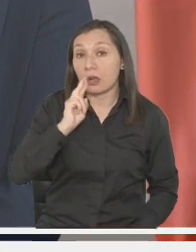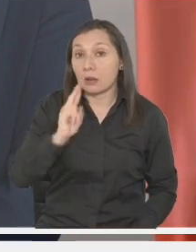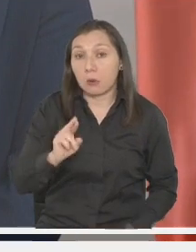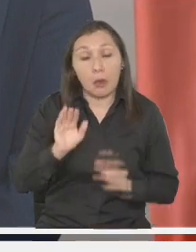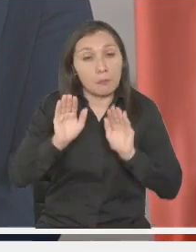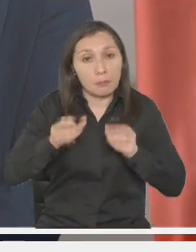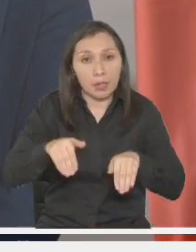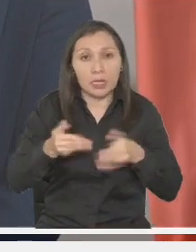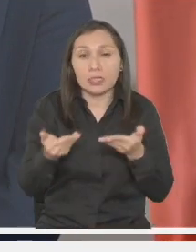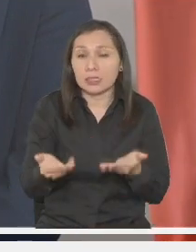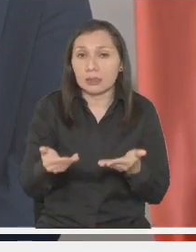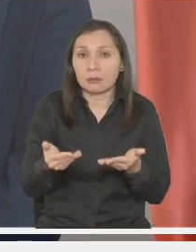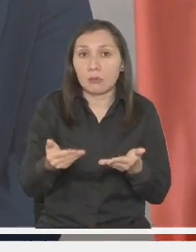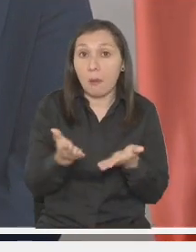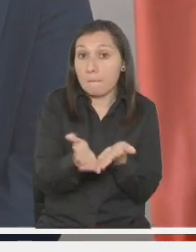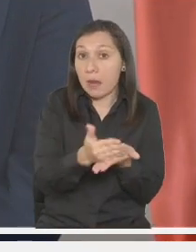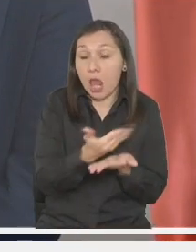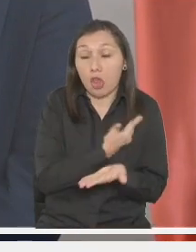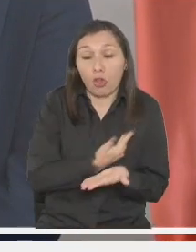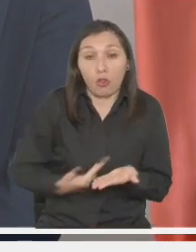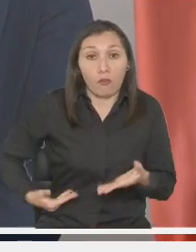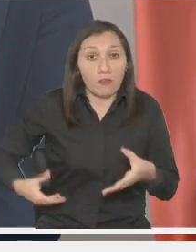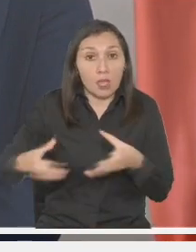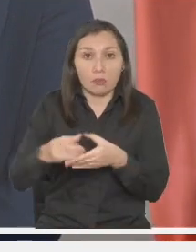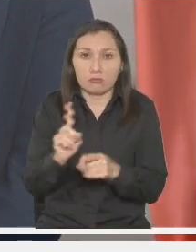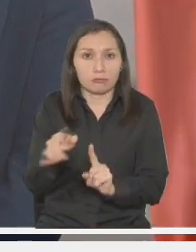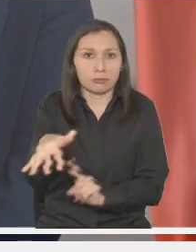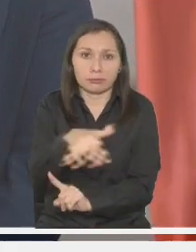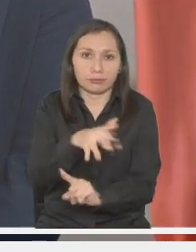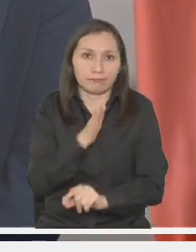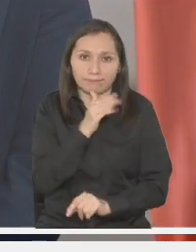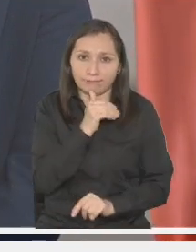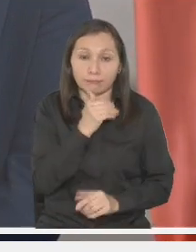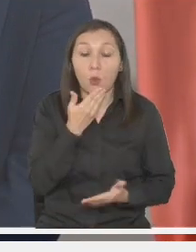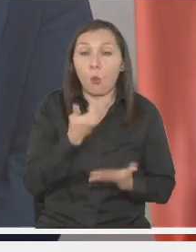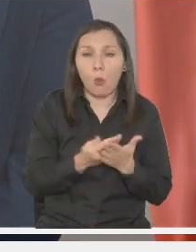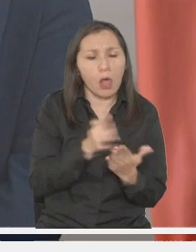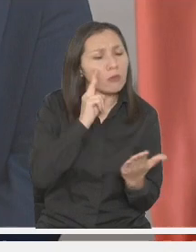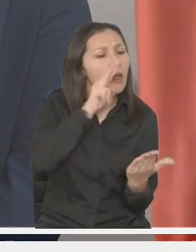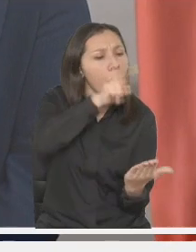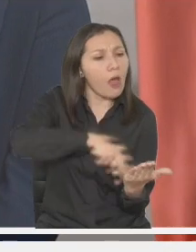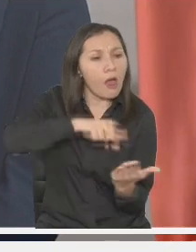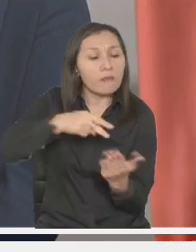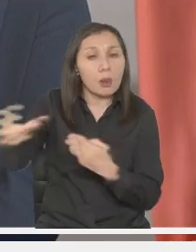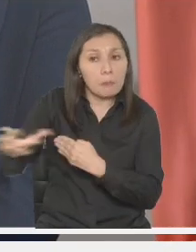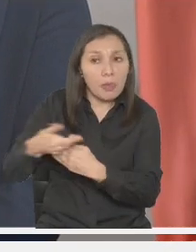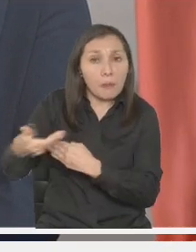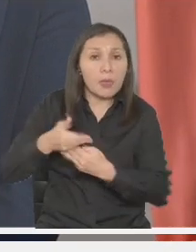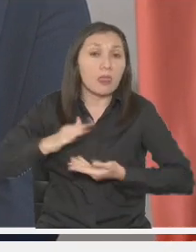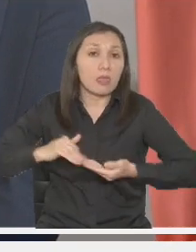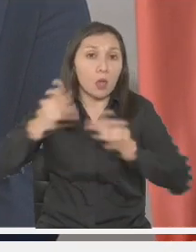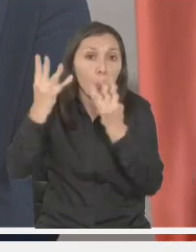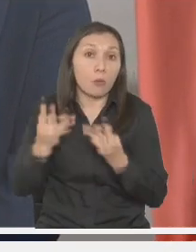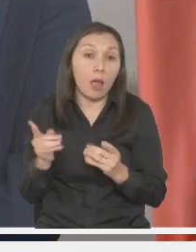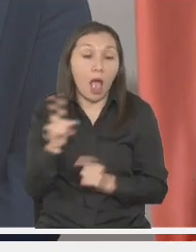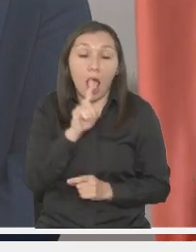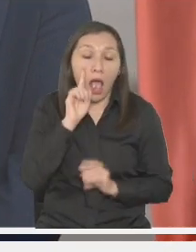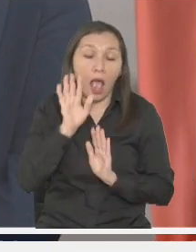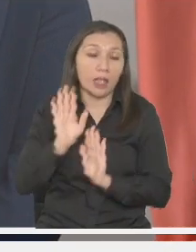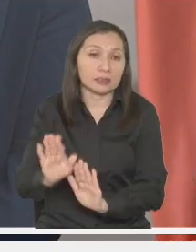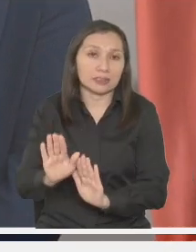el resultado de que en los planes del gobierno no está esa situación y cuando se examinan nuevas solicitudes se hace con esa